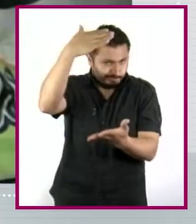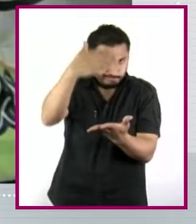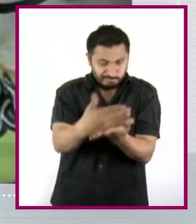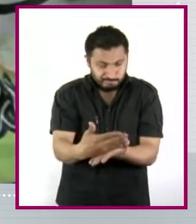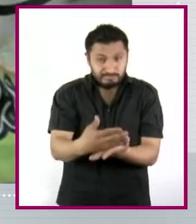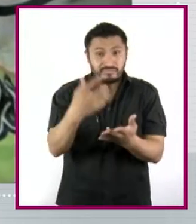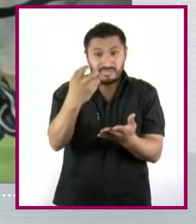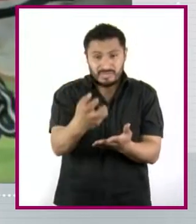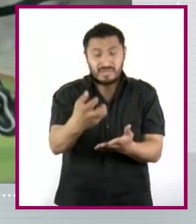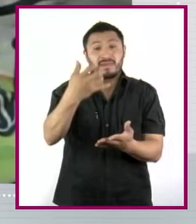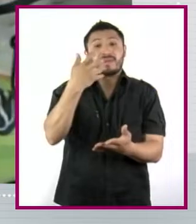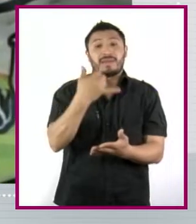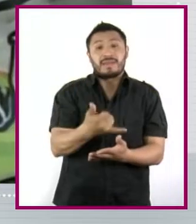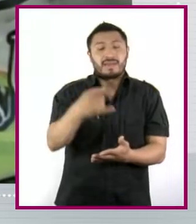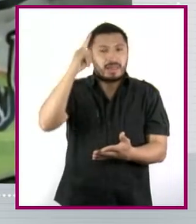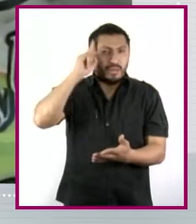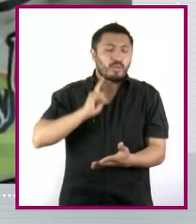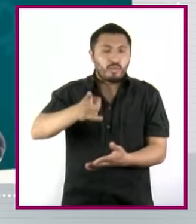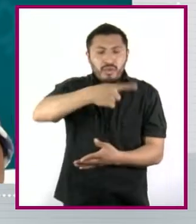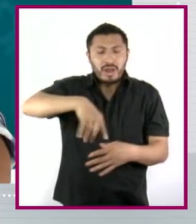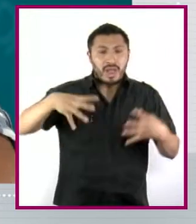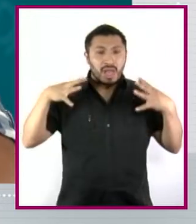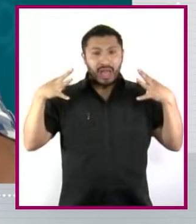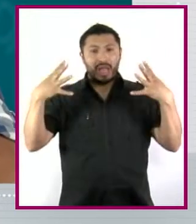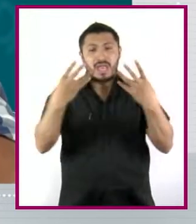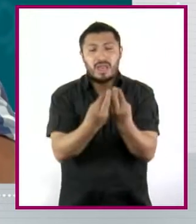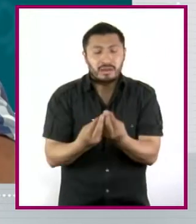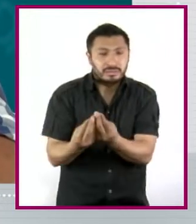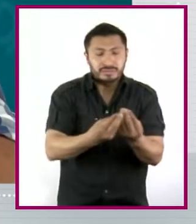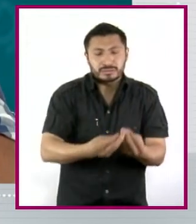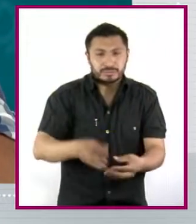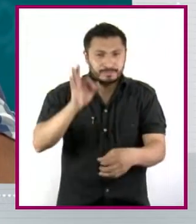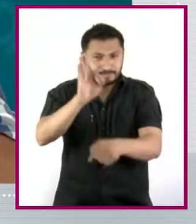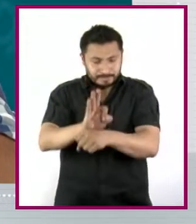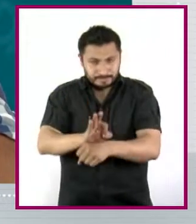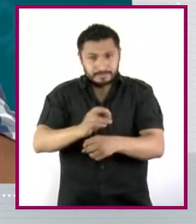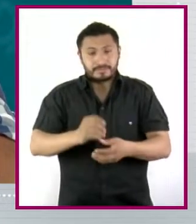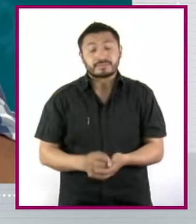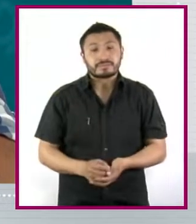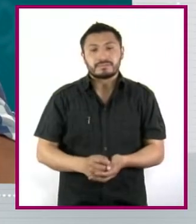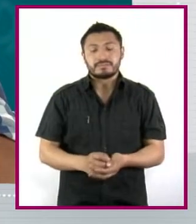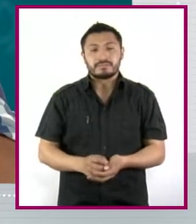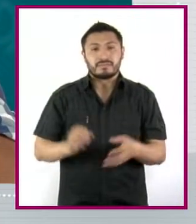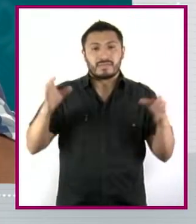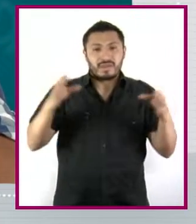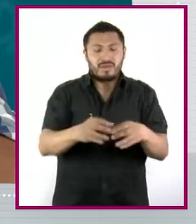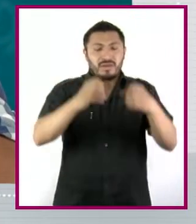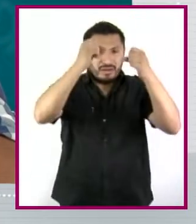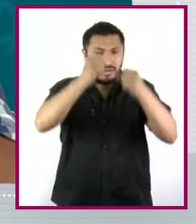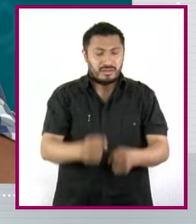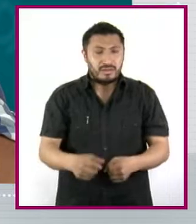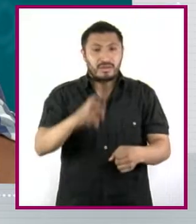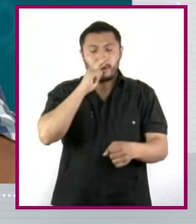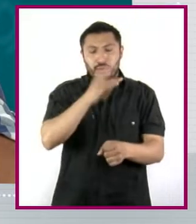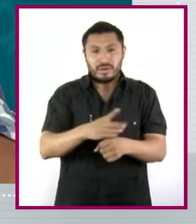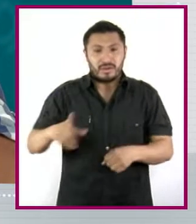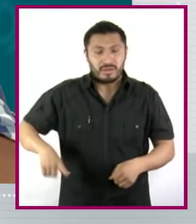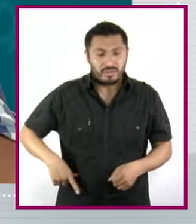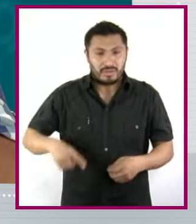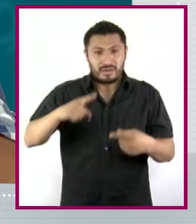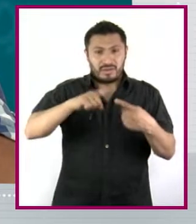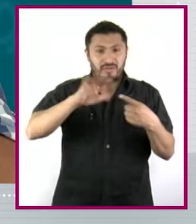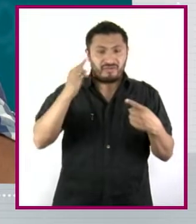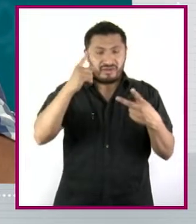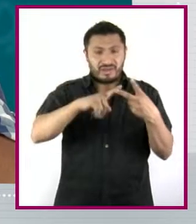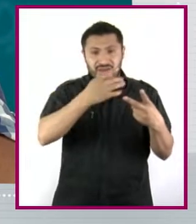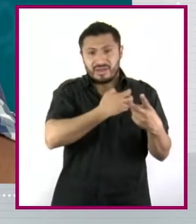conjuntan y empiezan a dar la batalla. La seguridad de la población es una responsabilidad del Estado, o sea, de los 3 niveles de gobierno,